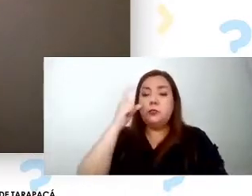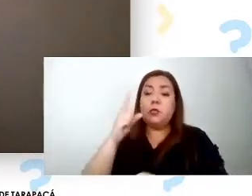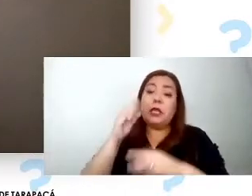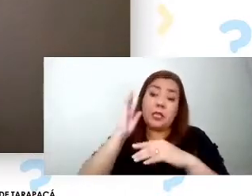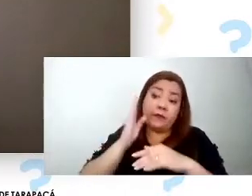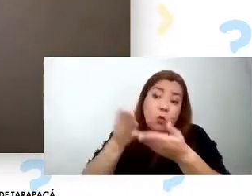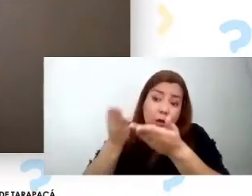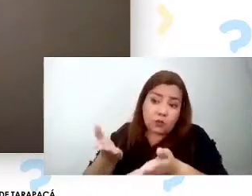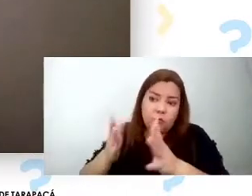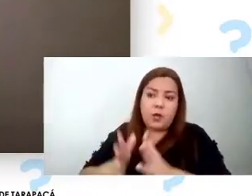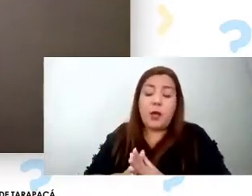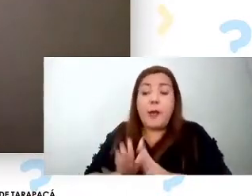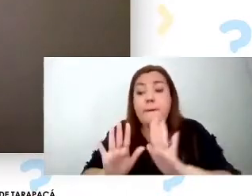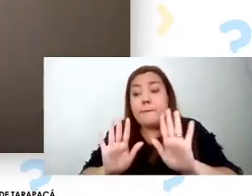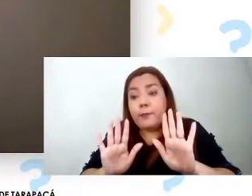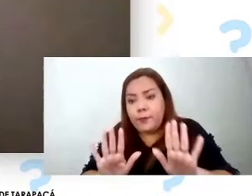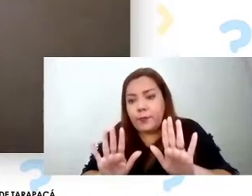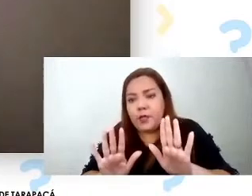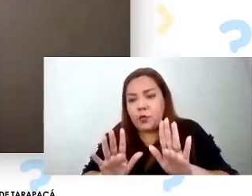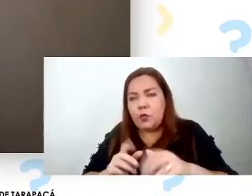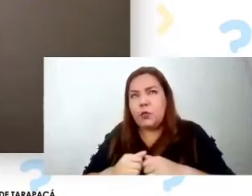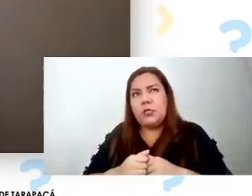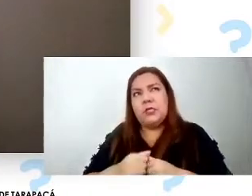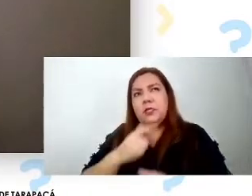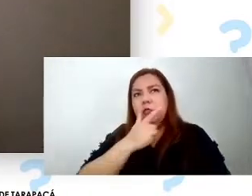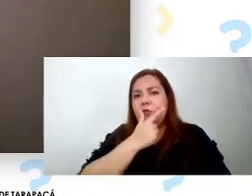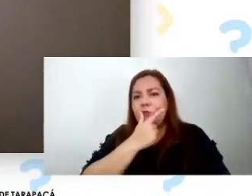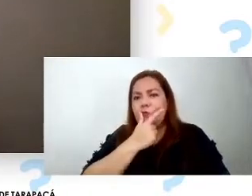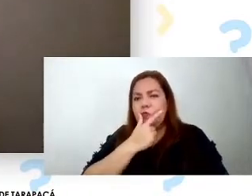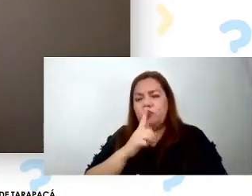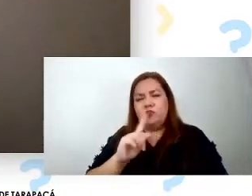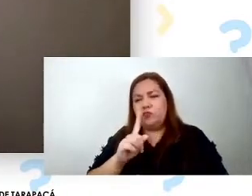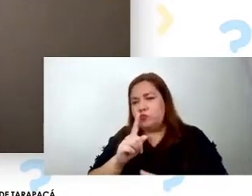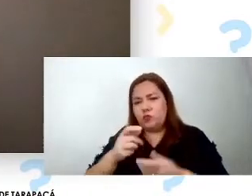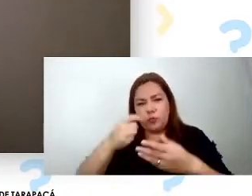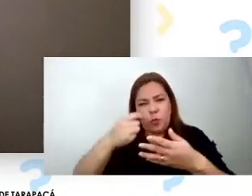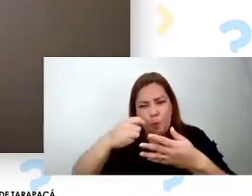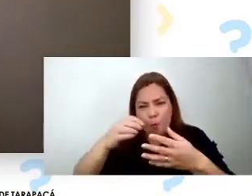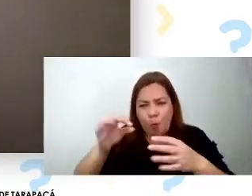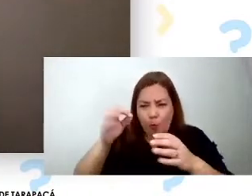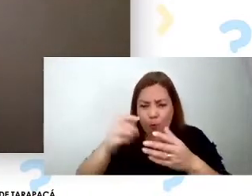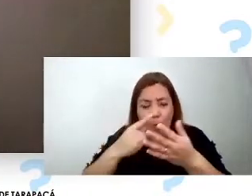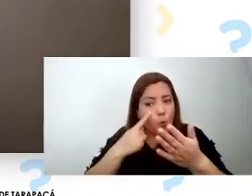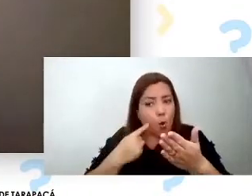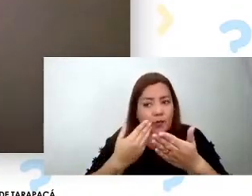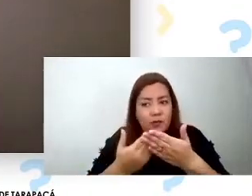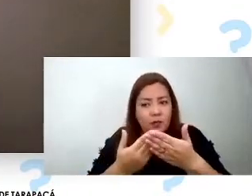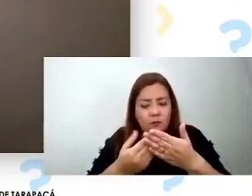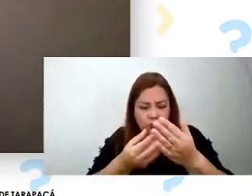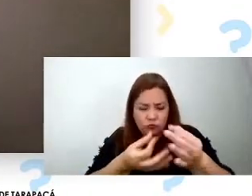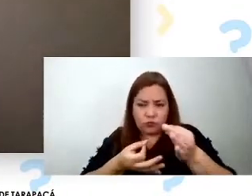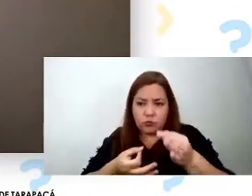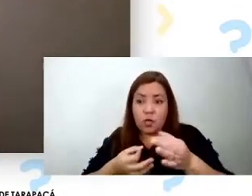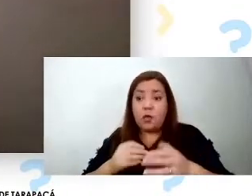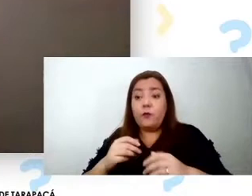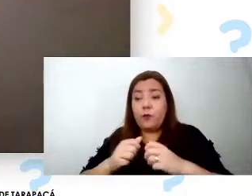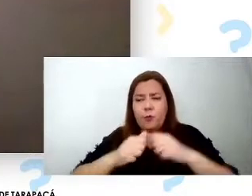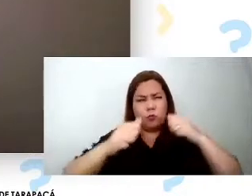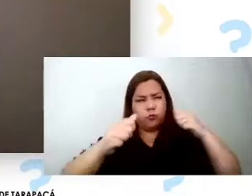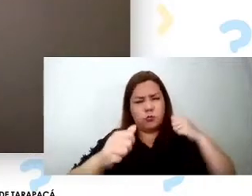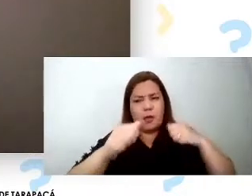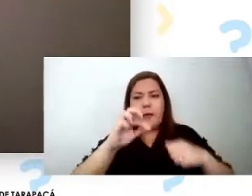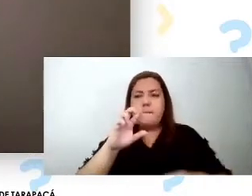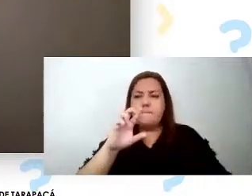eso, pero nos alejamos bastante en tomar muestras, en Junín, casi cerca de Pisagua, y presentó el mismo